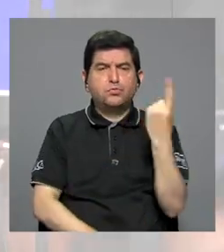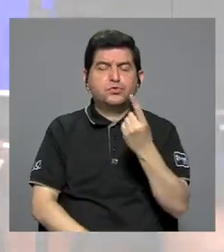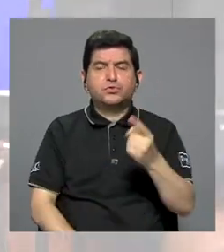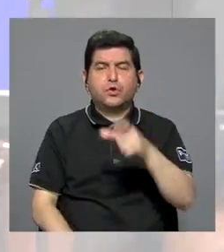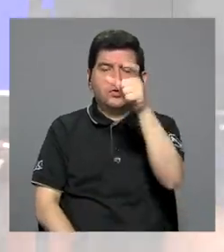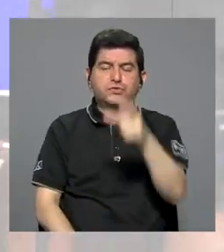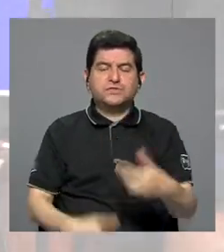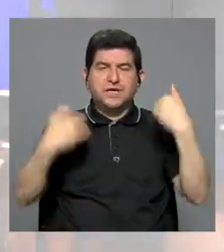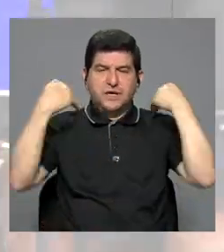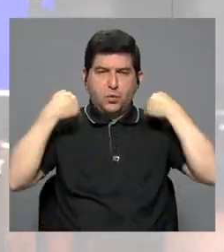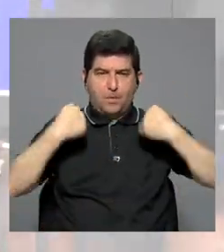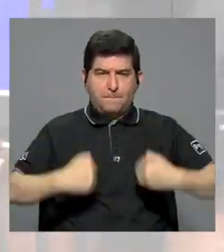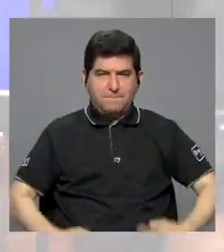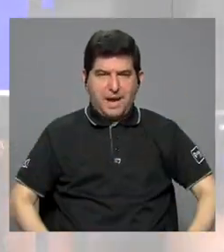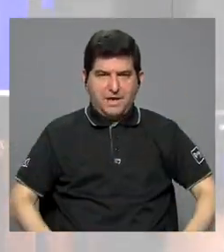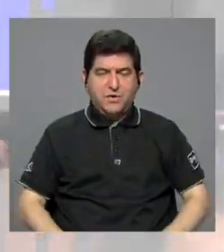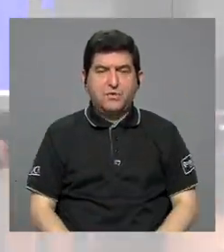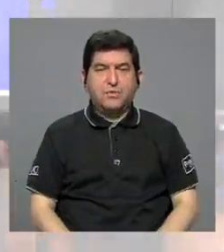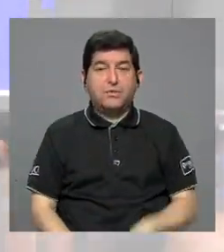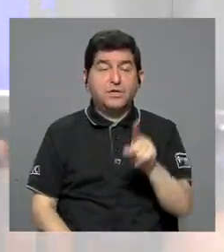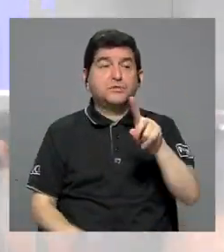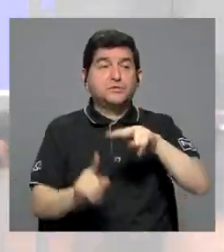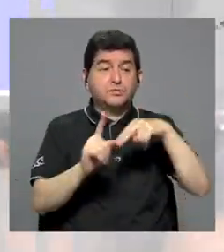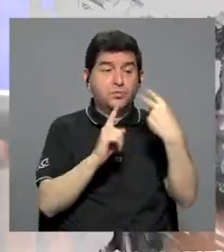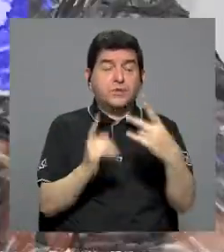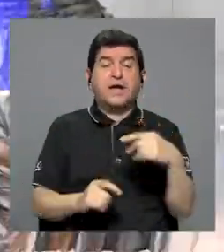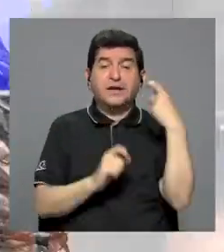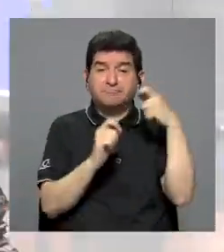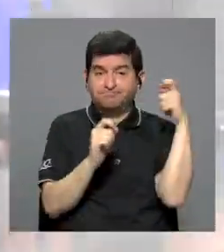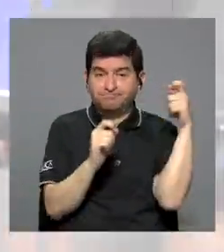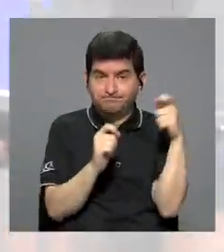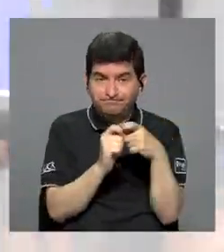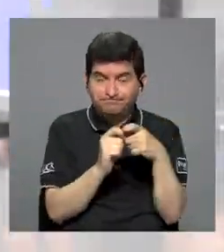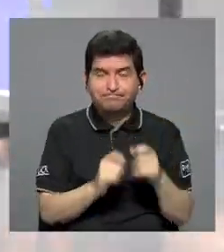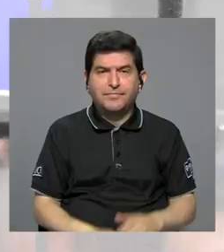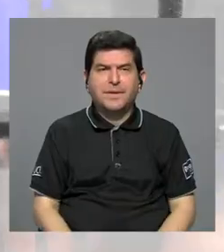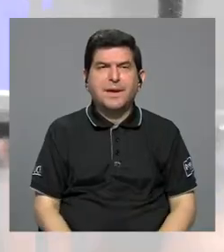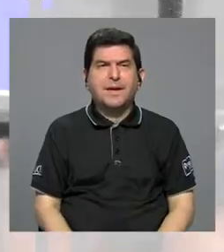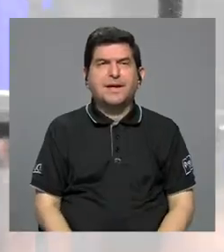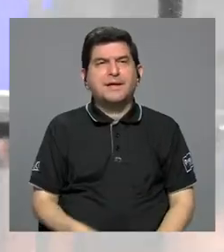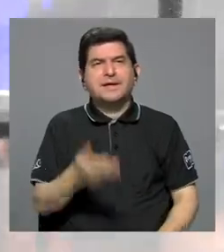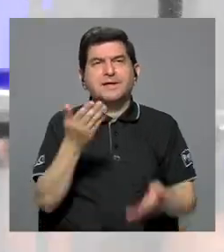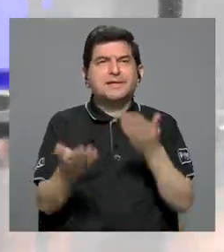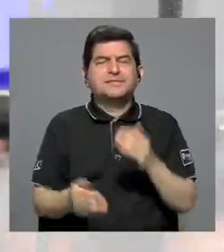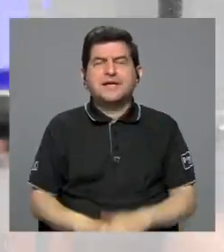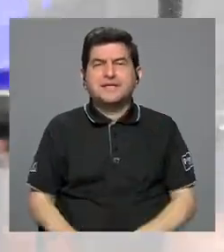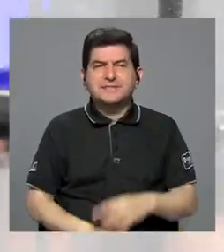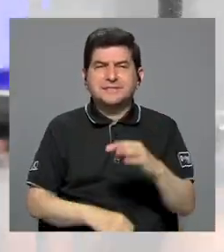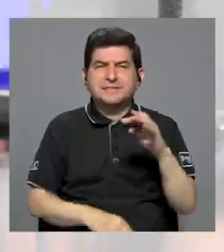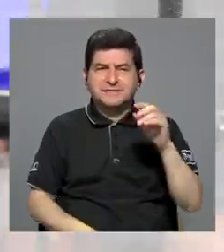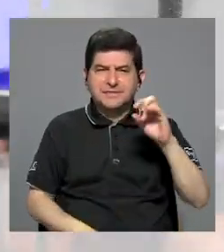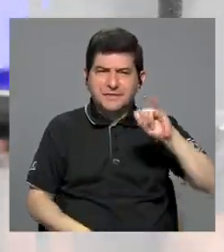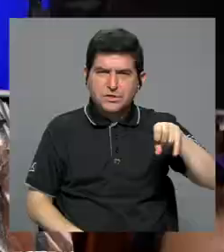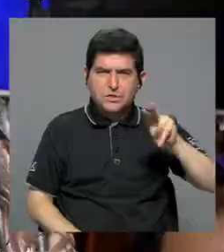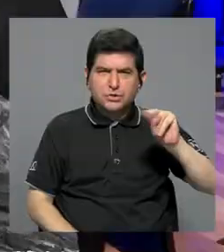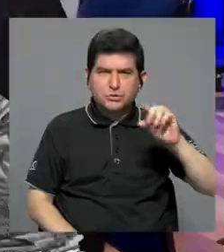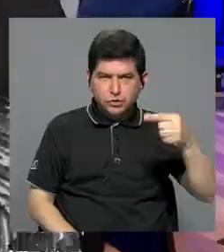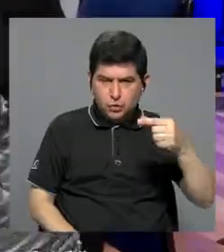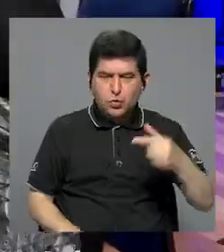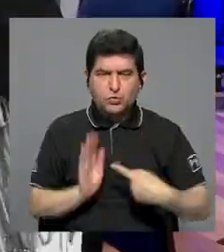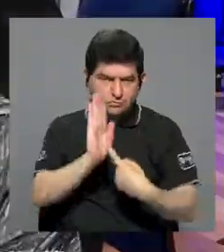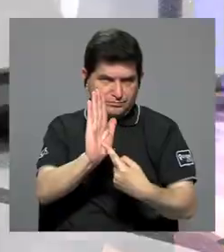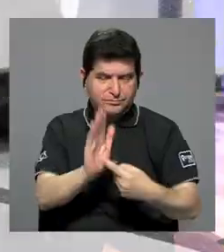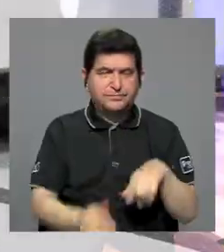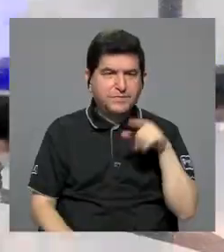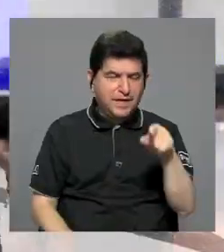humano. Esto es una visión muy específica, más junguiana que otra cosa, donde él es